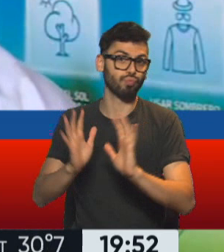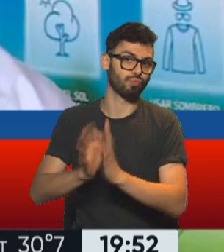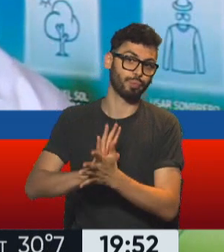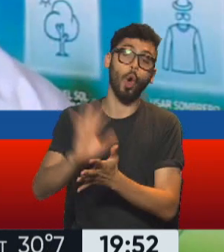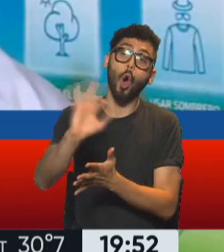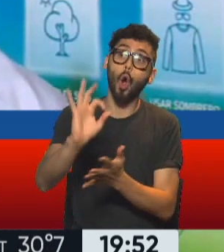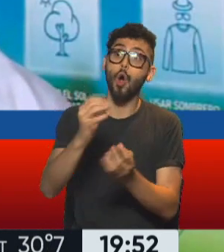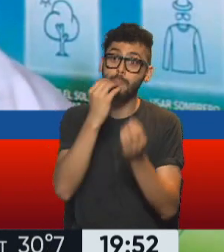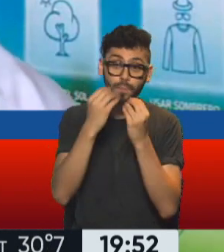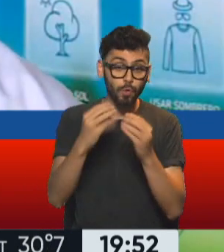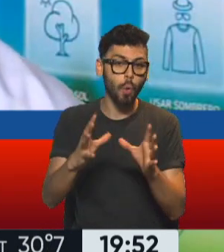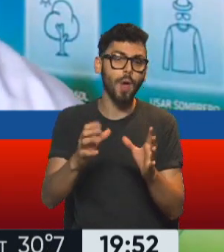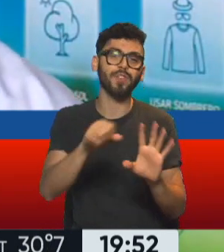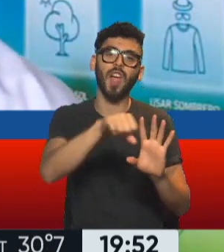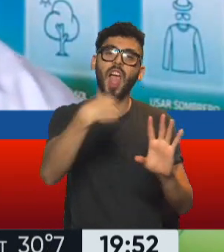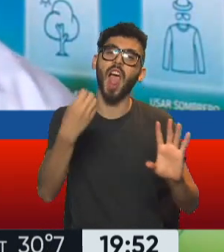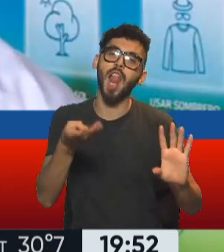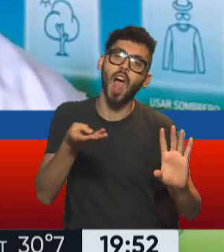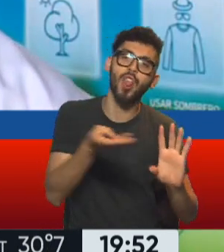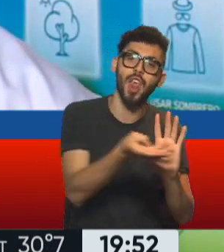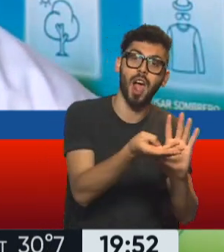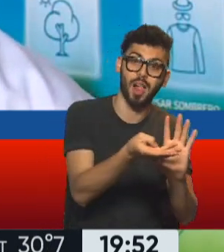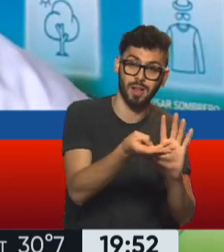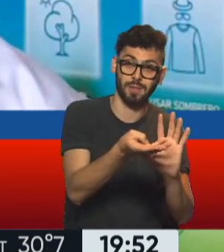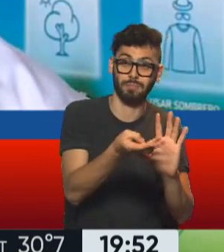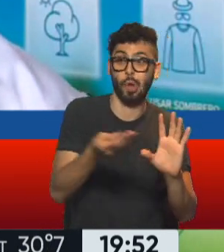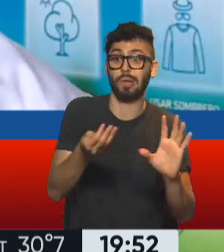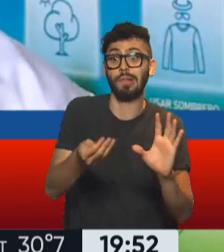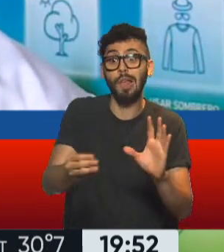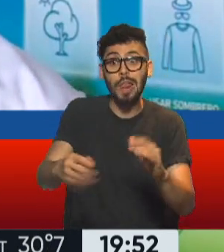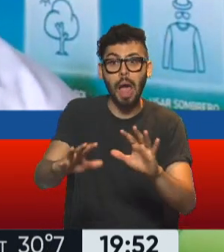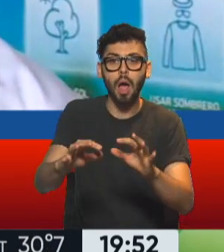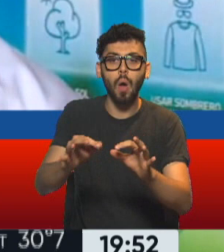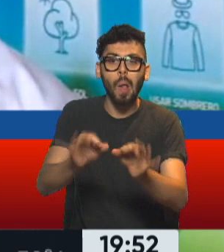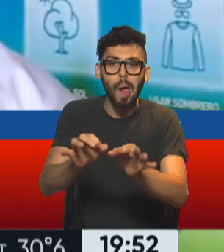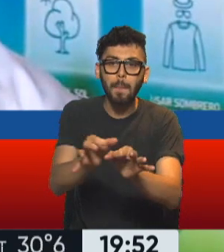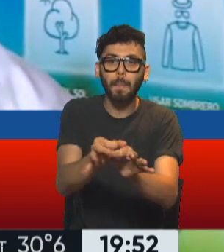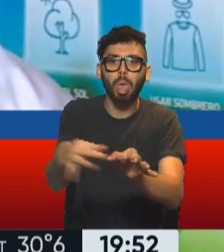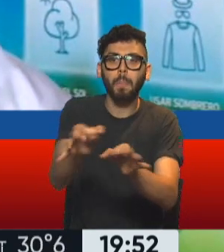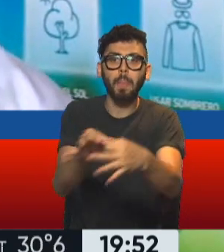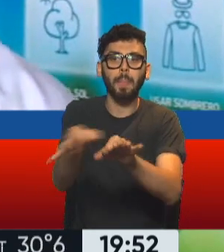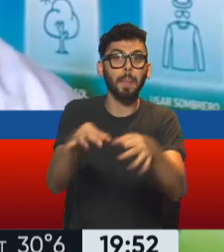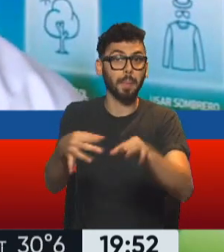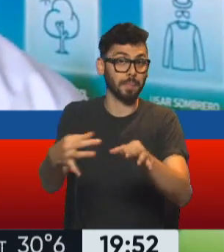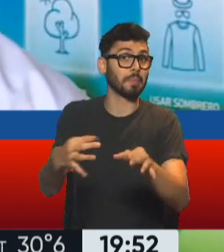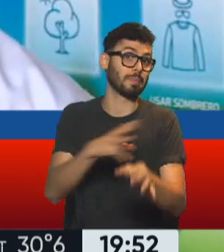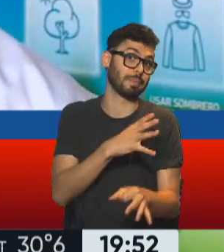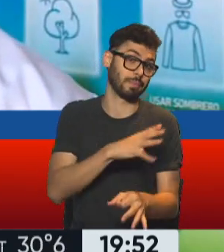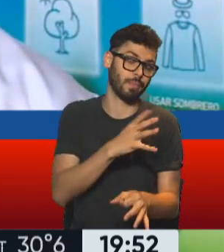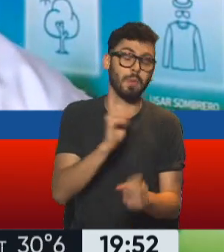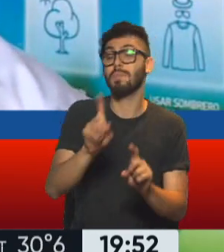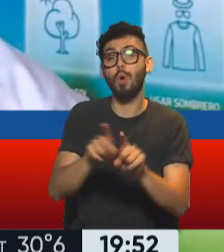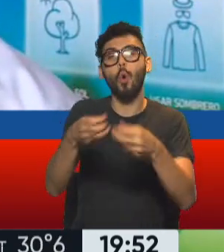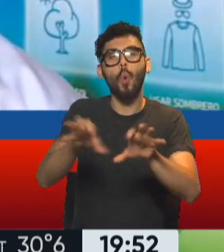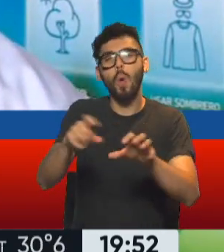una heladera o refrigerador para evitar que le permitan a la bacteria proliferar. Lo mismo con todos los derivados del